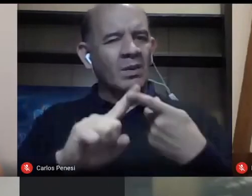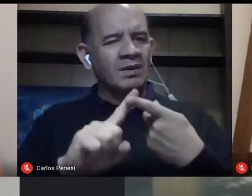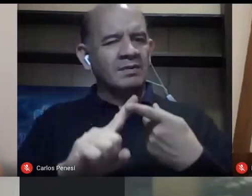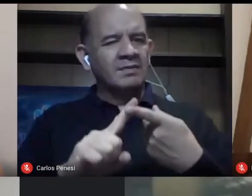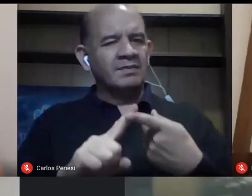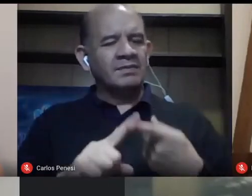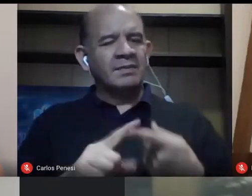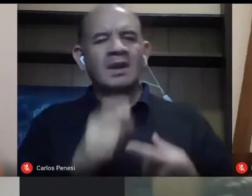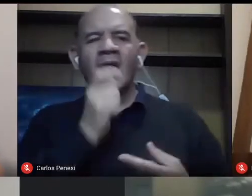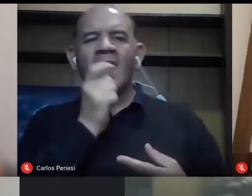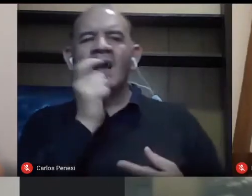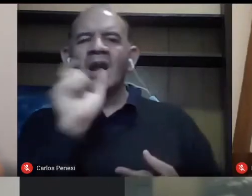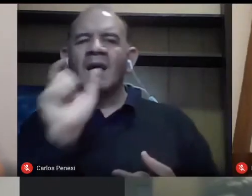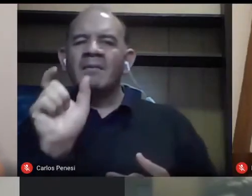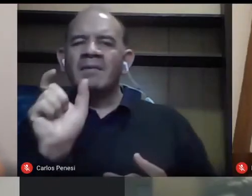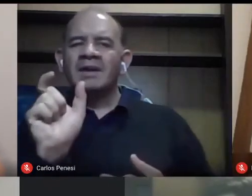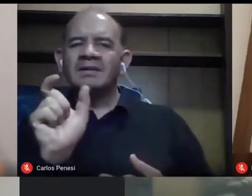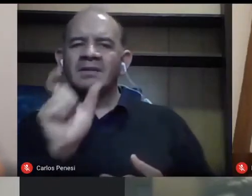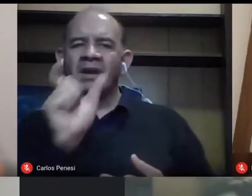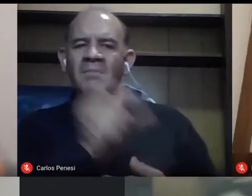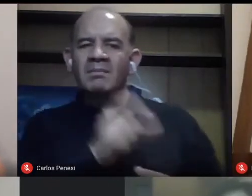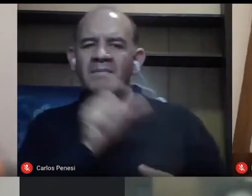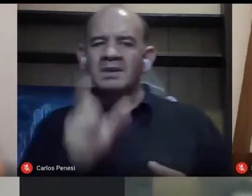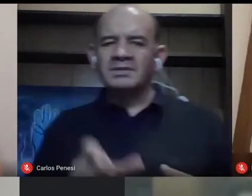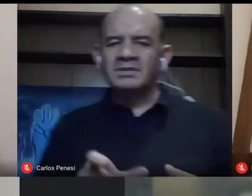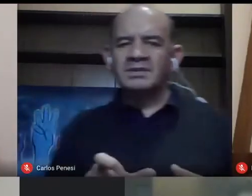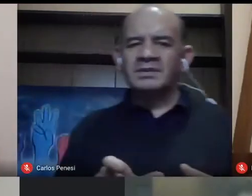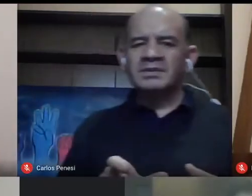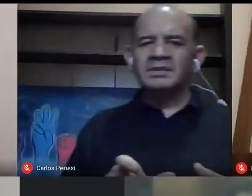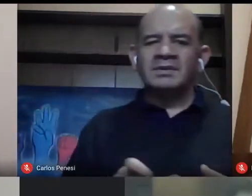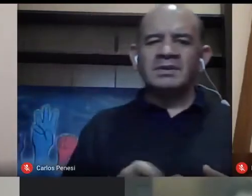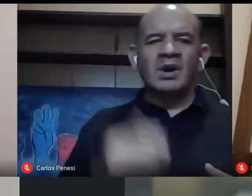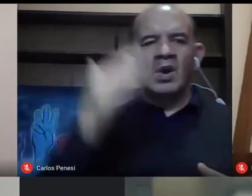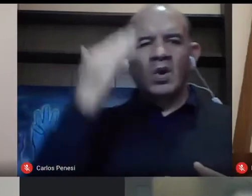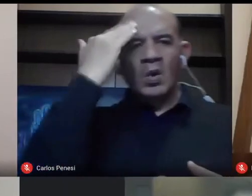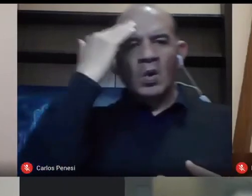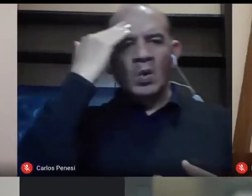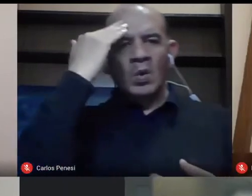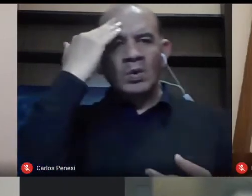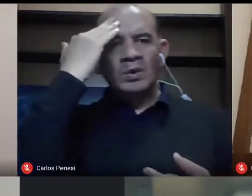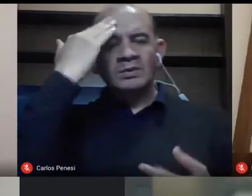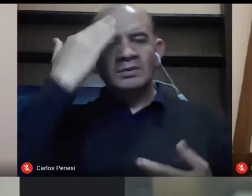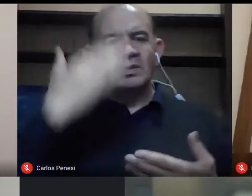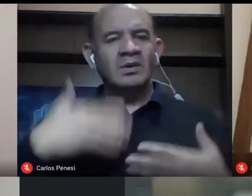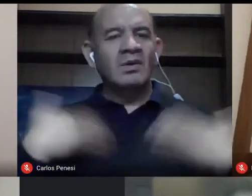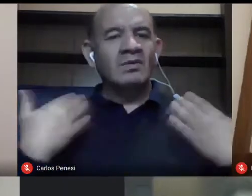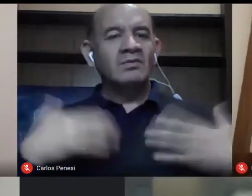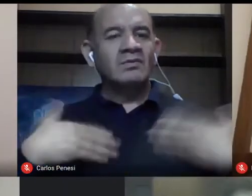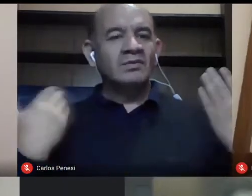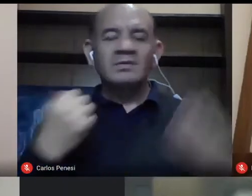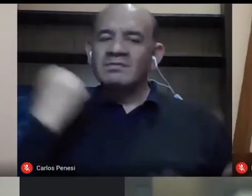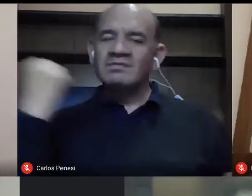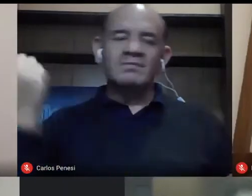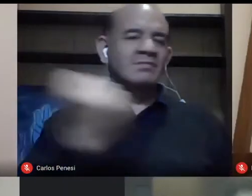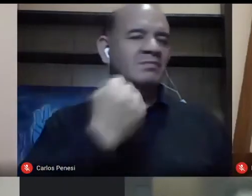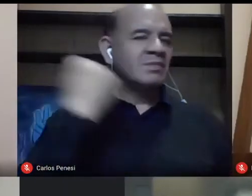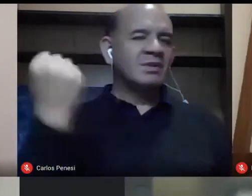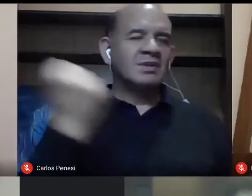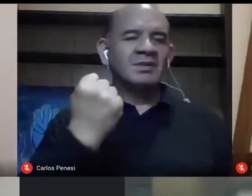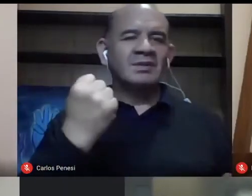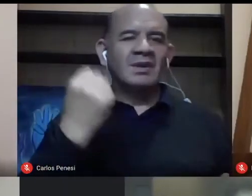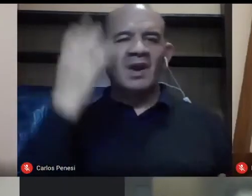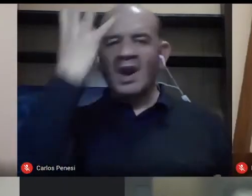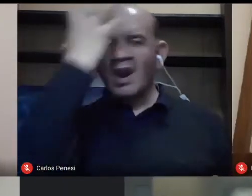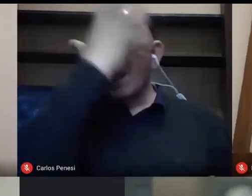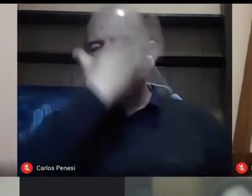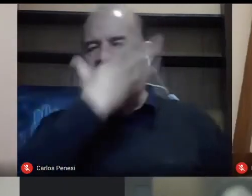José Ingenieros que dice que cuando a la cultura se la disfruta como un privilegio, la cultura envilece tanto como el